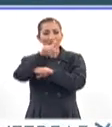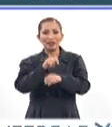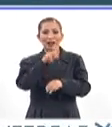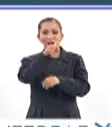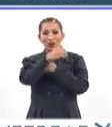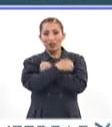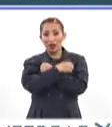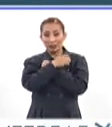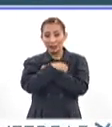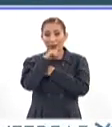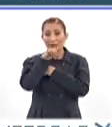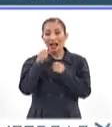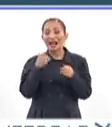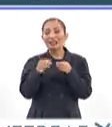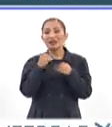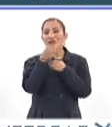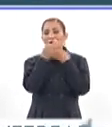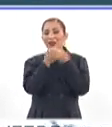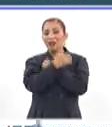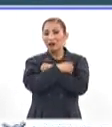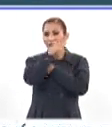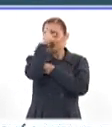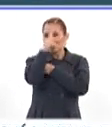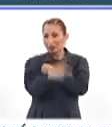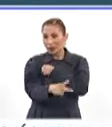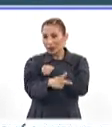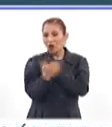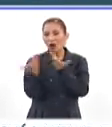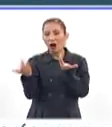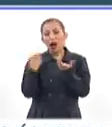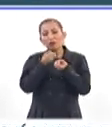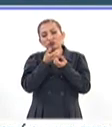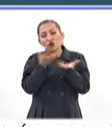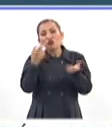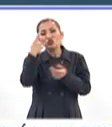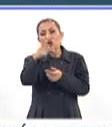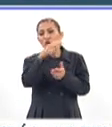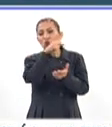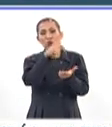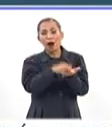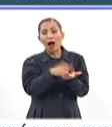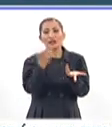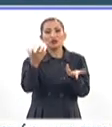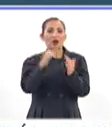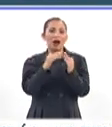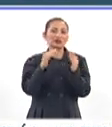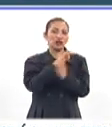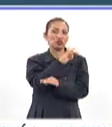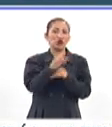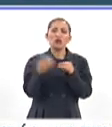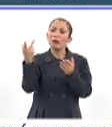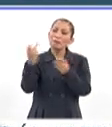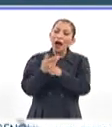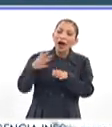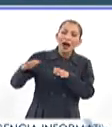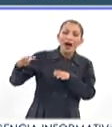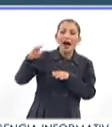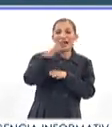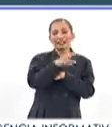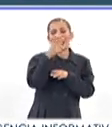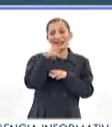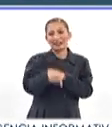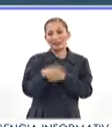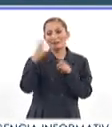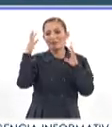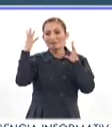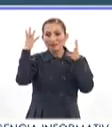Televisión Educativa y por parte de la Agencia Informativa de Educación de México, llevándole hasta sus pantallas y sus hogares todos los detalles de